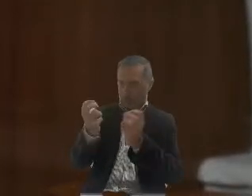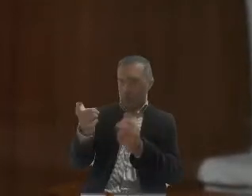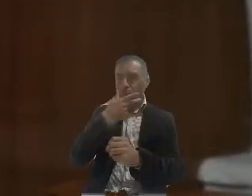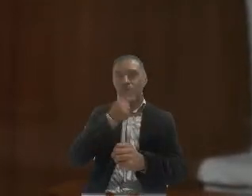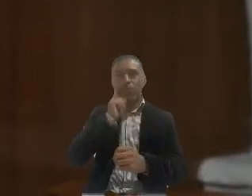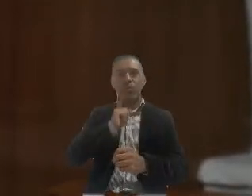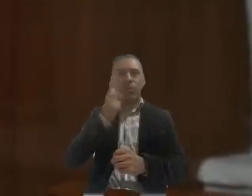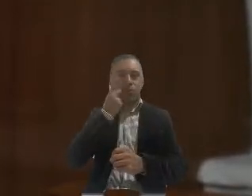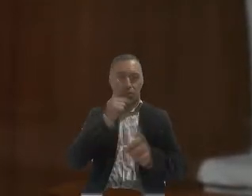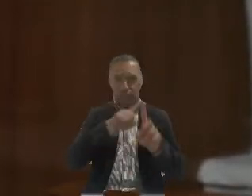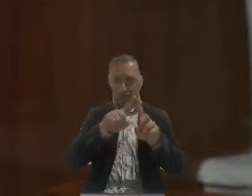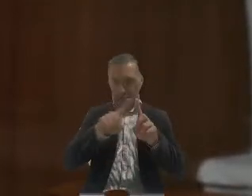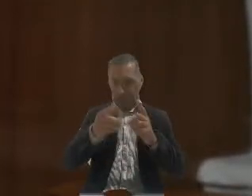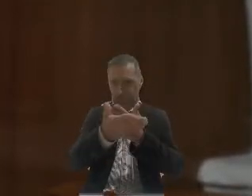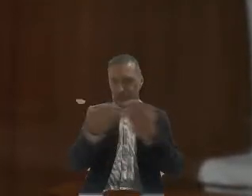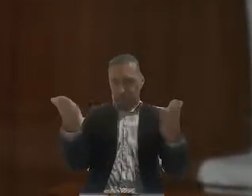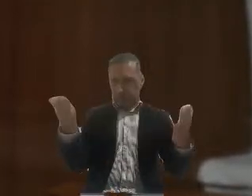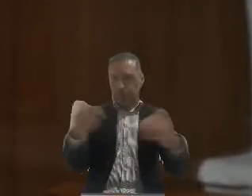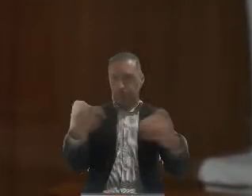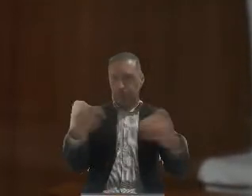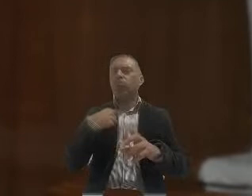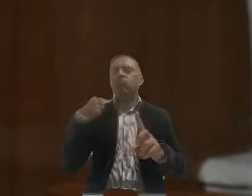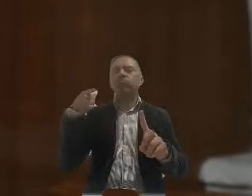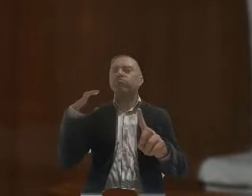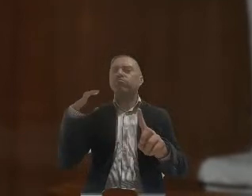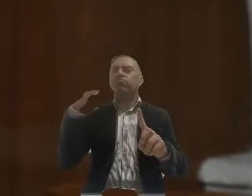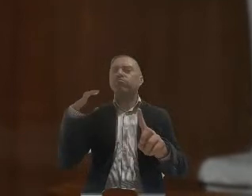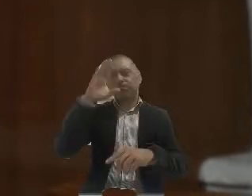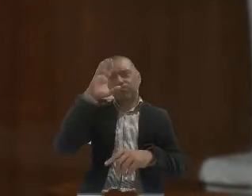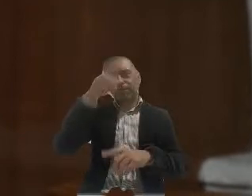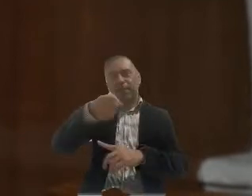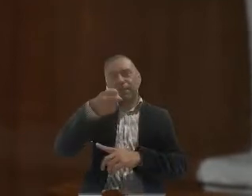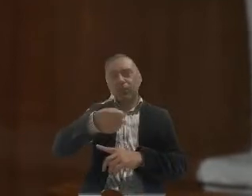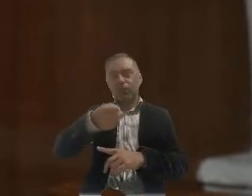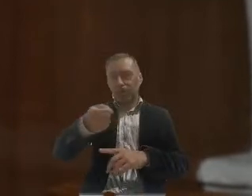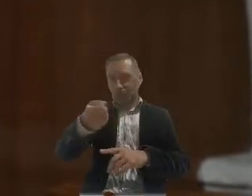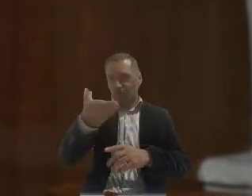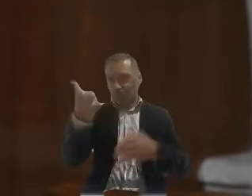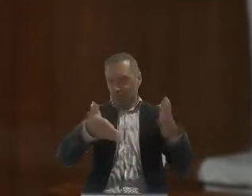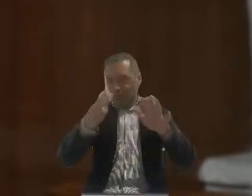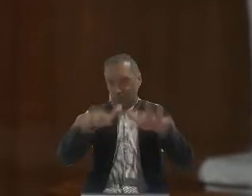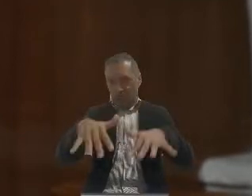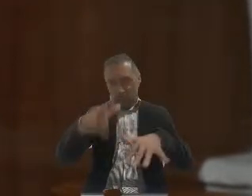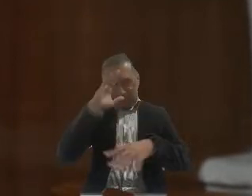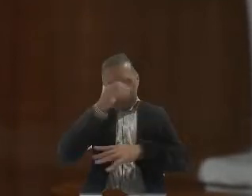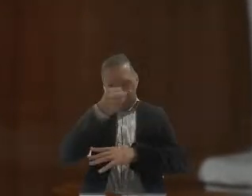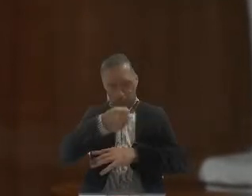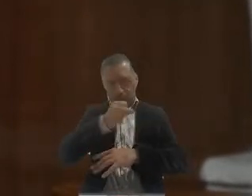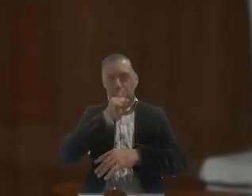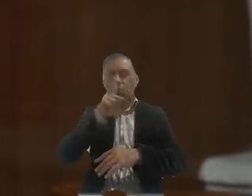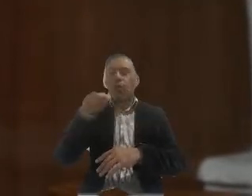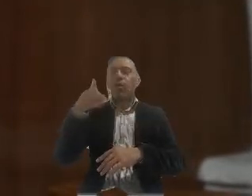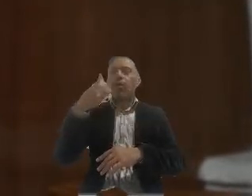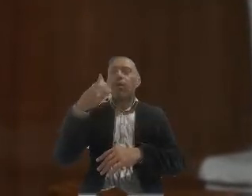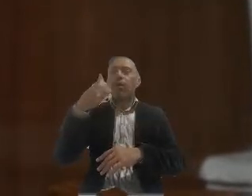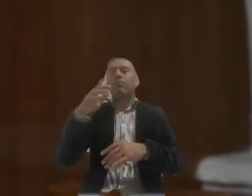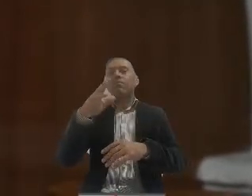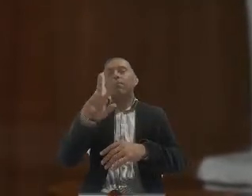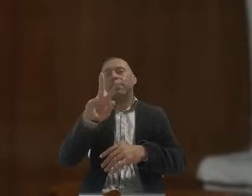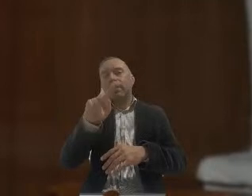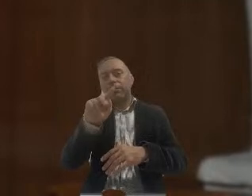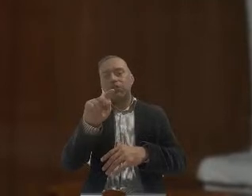diputados. Saludo con especial distinción a todos los presentes y a quienes nos siguen por los diferentes medios de comunicación y las redes